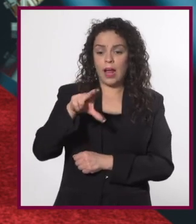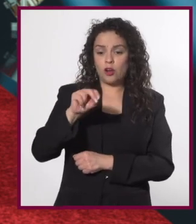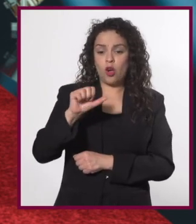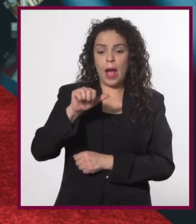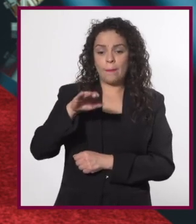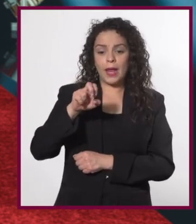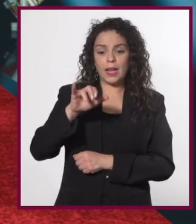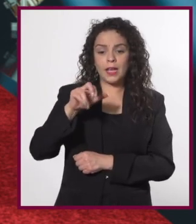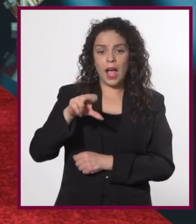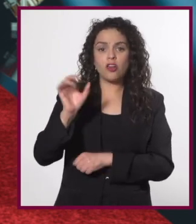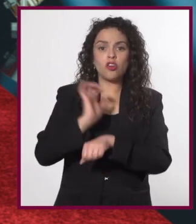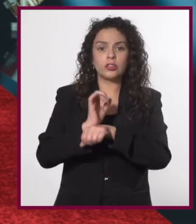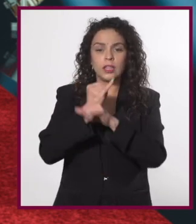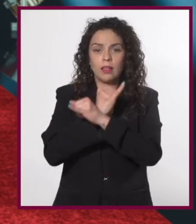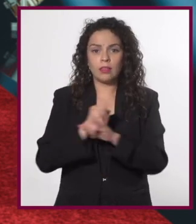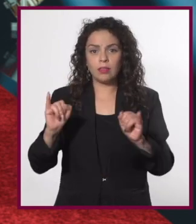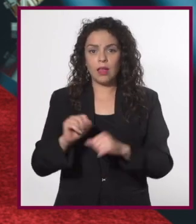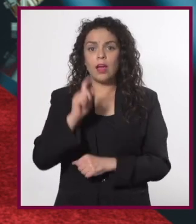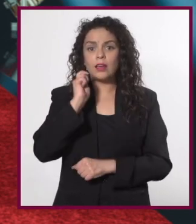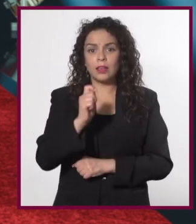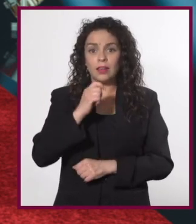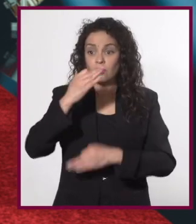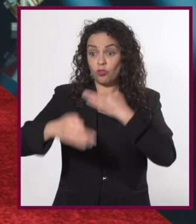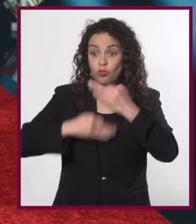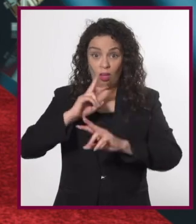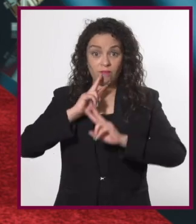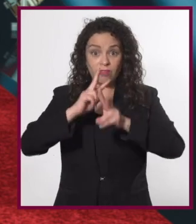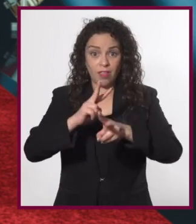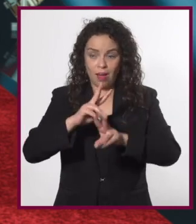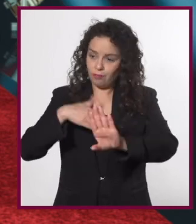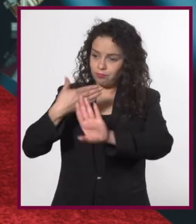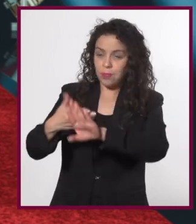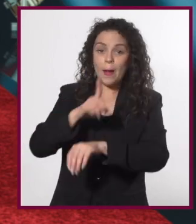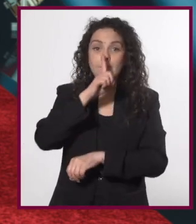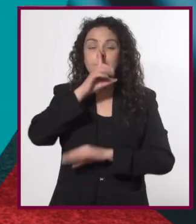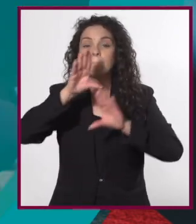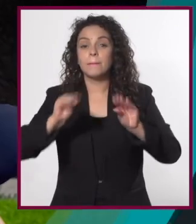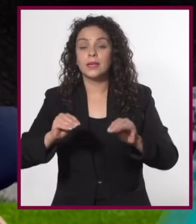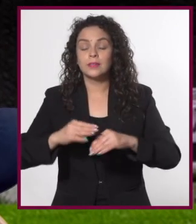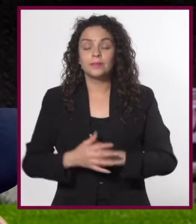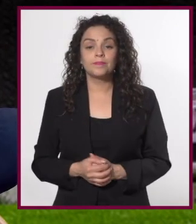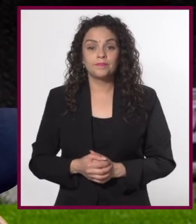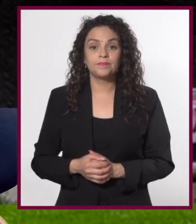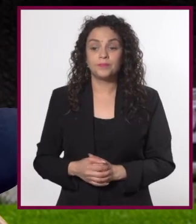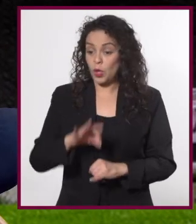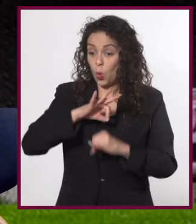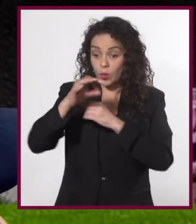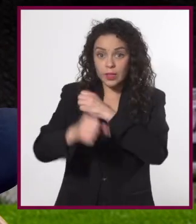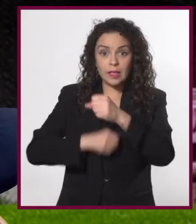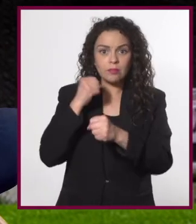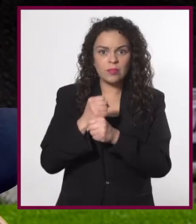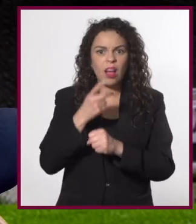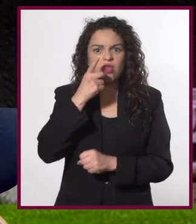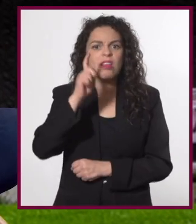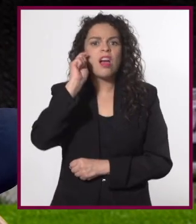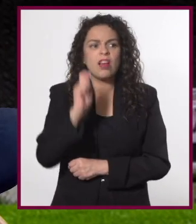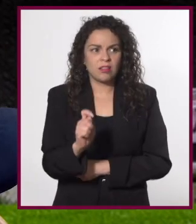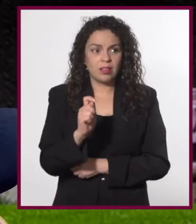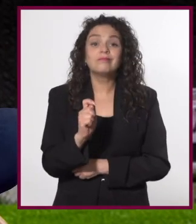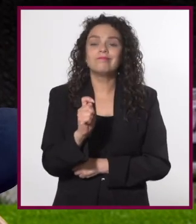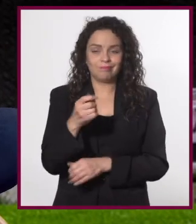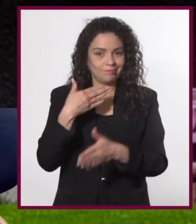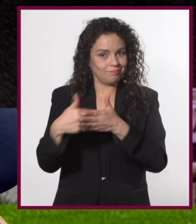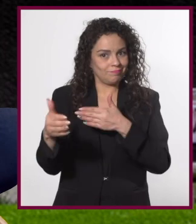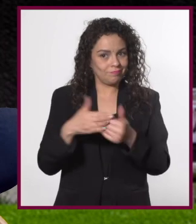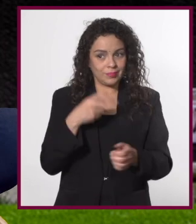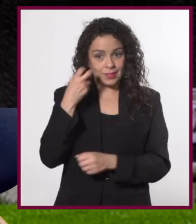Documental Independiente Contra el Silencio, Todas las Voces. En los últimos años se habla de un boom o moda del